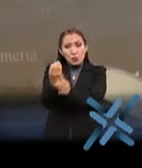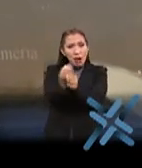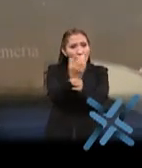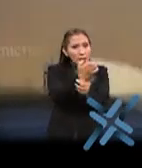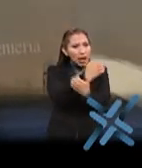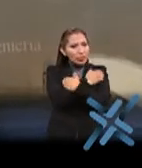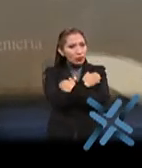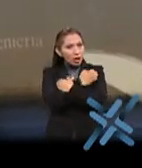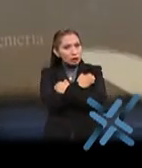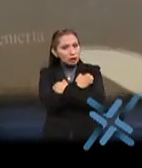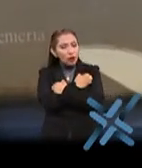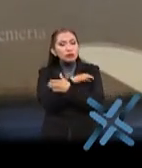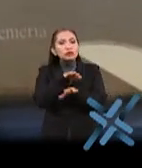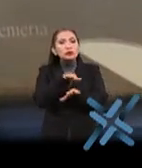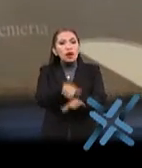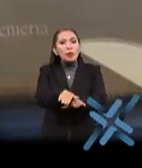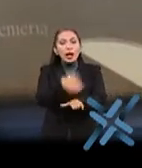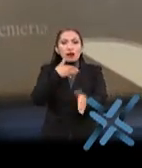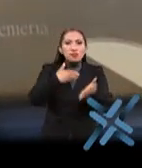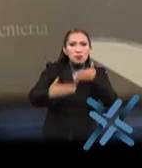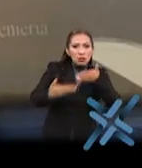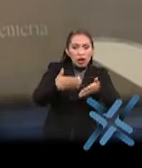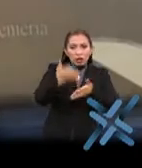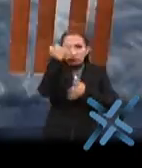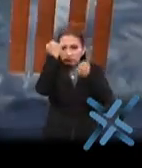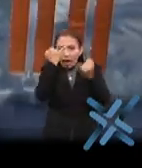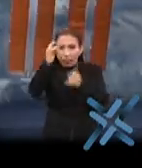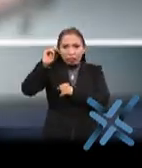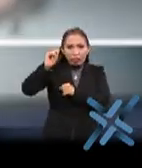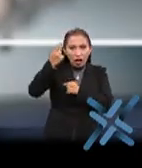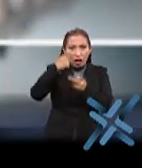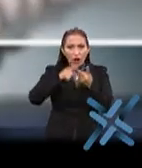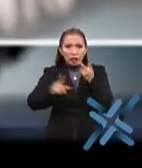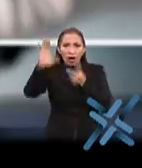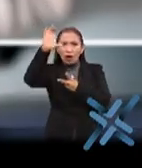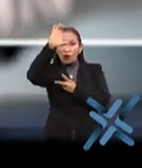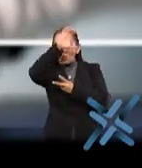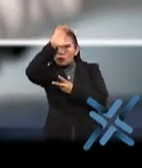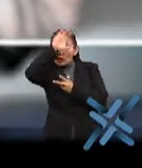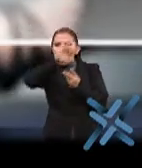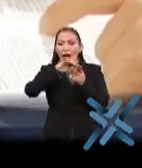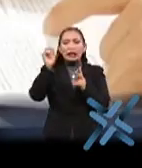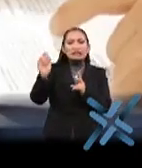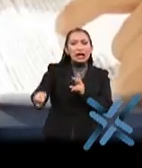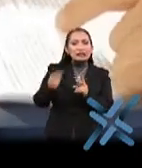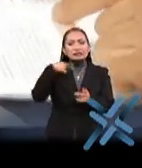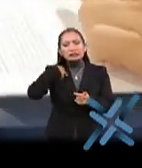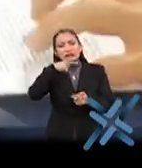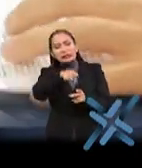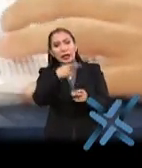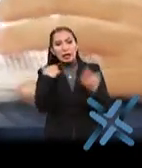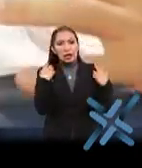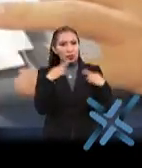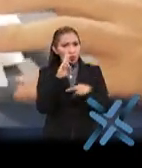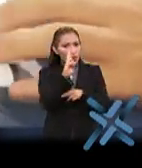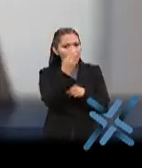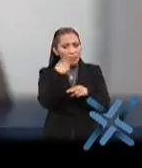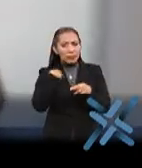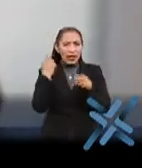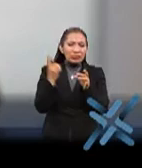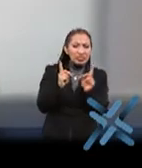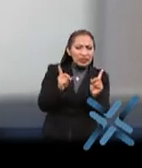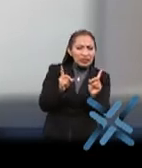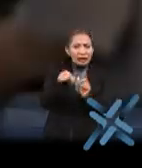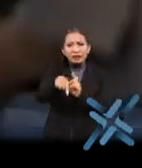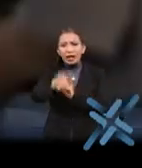en educación relacionada con innovación, tecnología, cultura, plataformas y contenidos académicos, didácticos